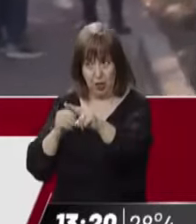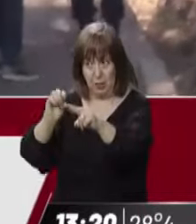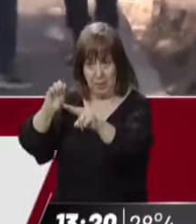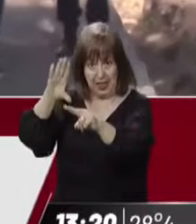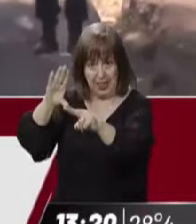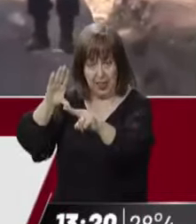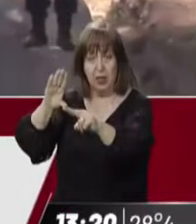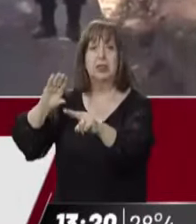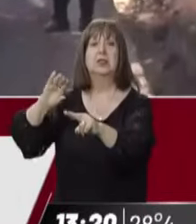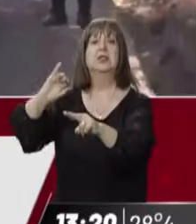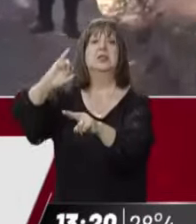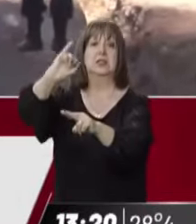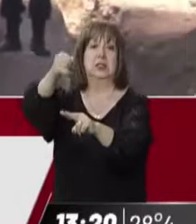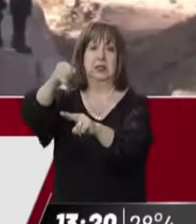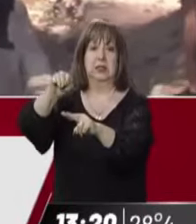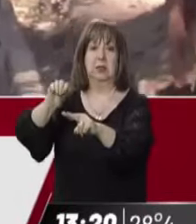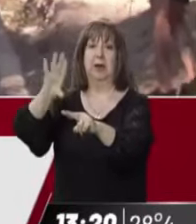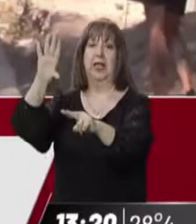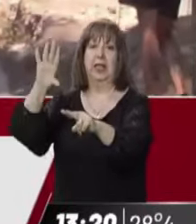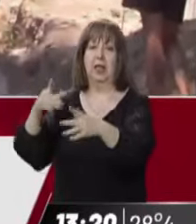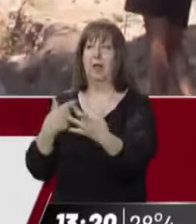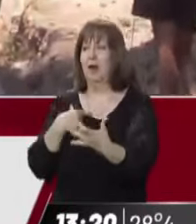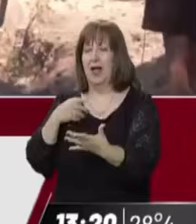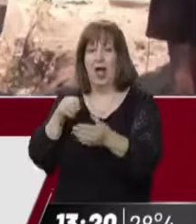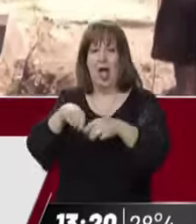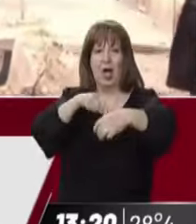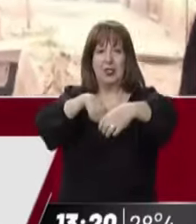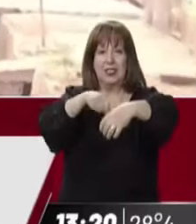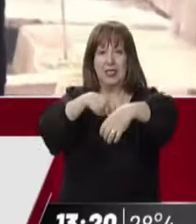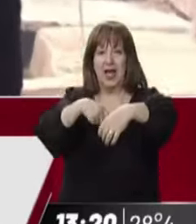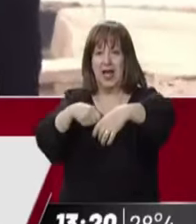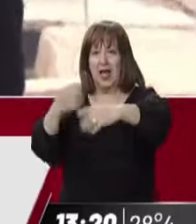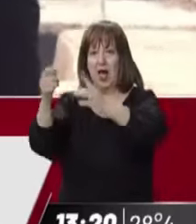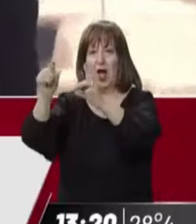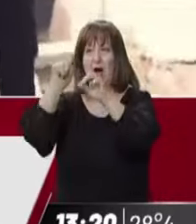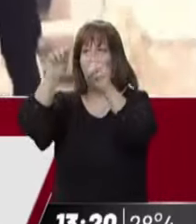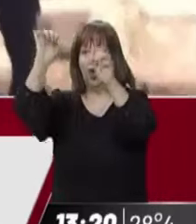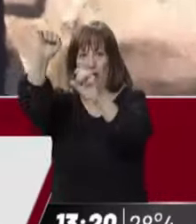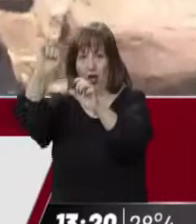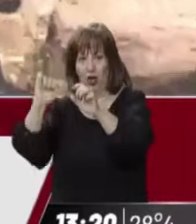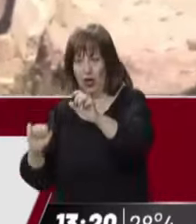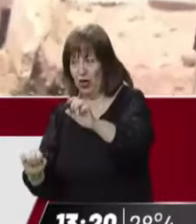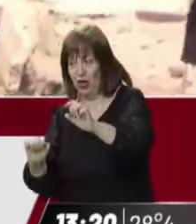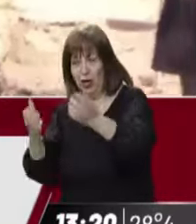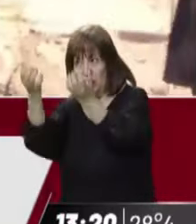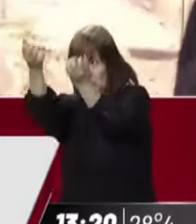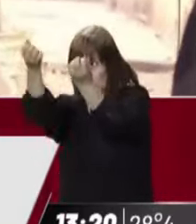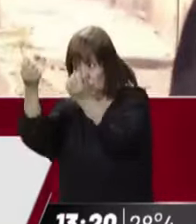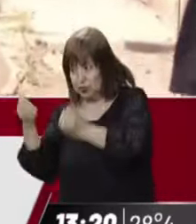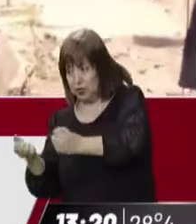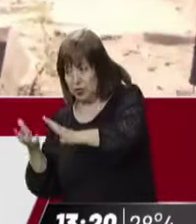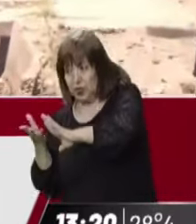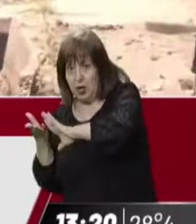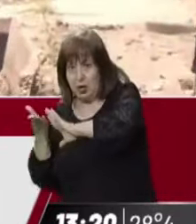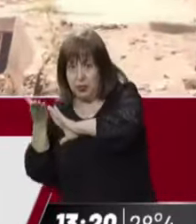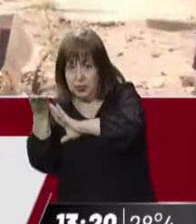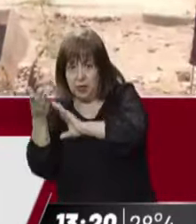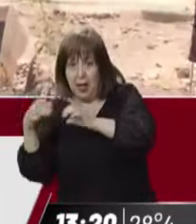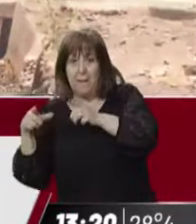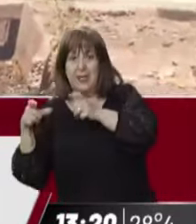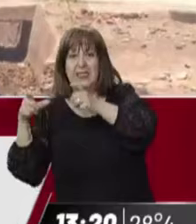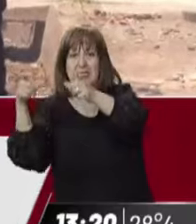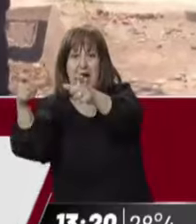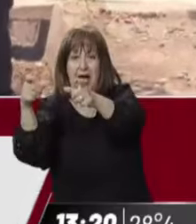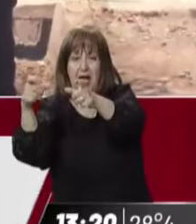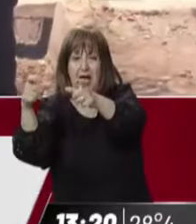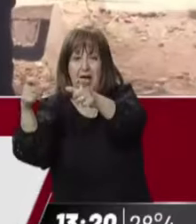estaba prendido en ese lugar no estaba el horno e un sillón todo prendió fuego y agarró